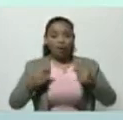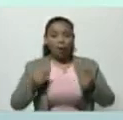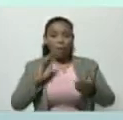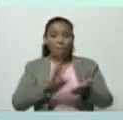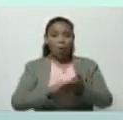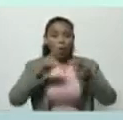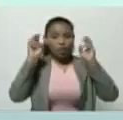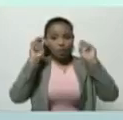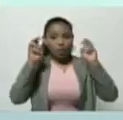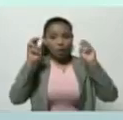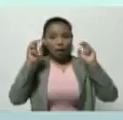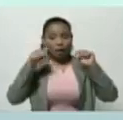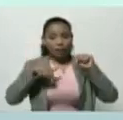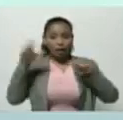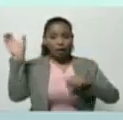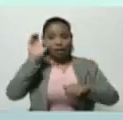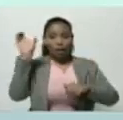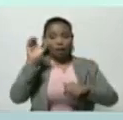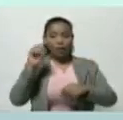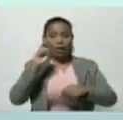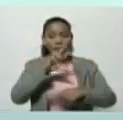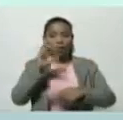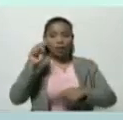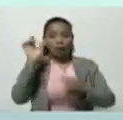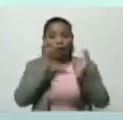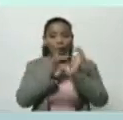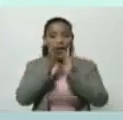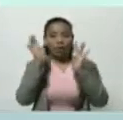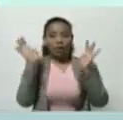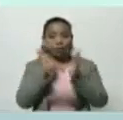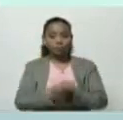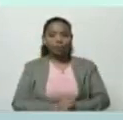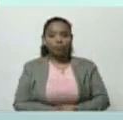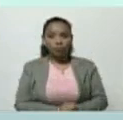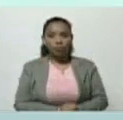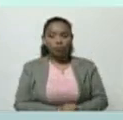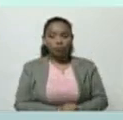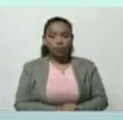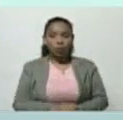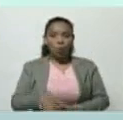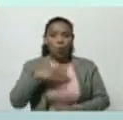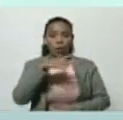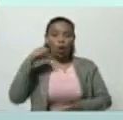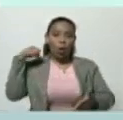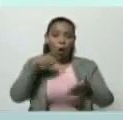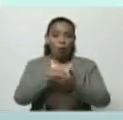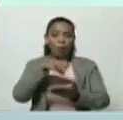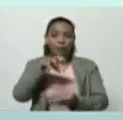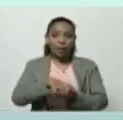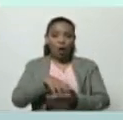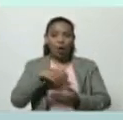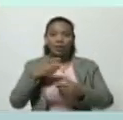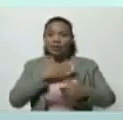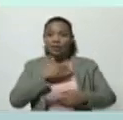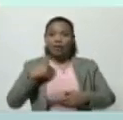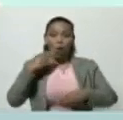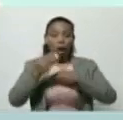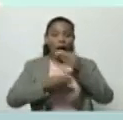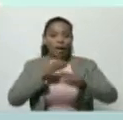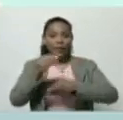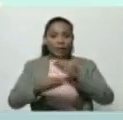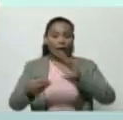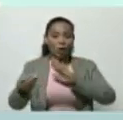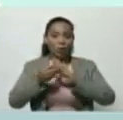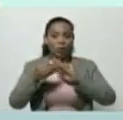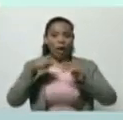caso de aquí de Caracas, el 30 de abril, cuando el golpe de Estado que ellos intentaron hacer. Hicimos aquí